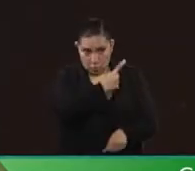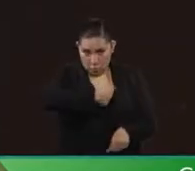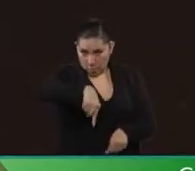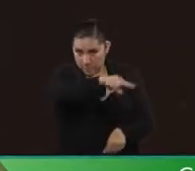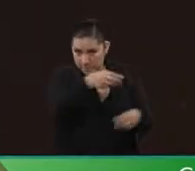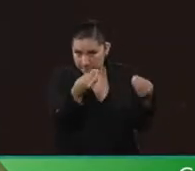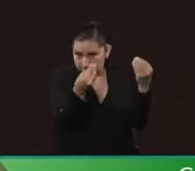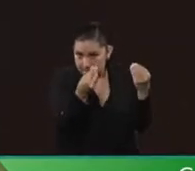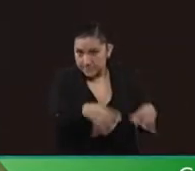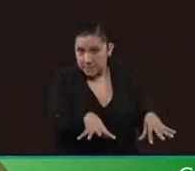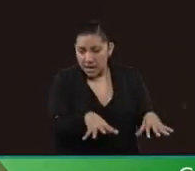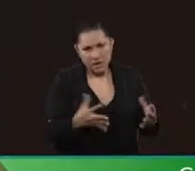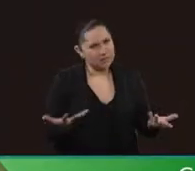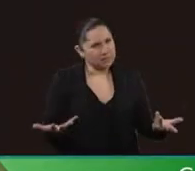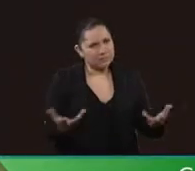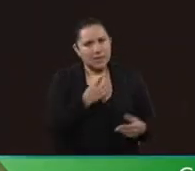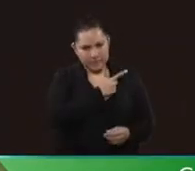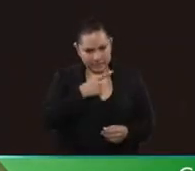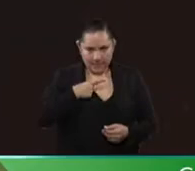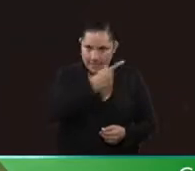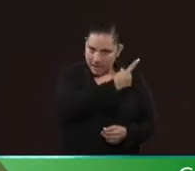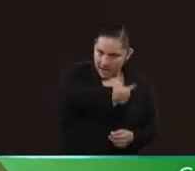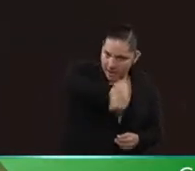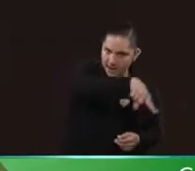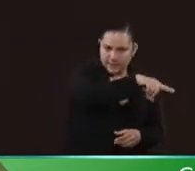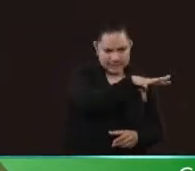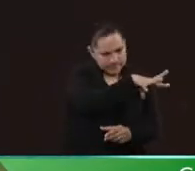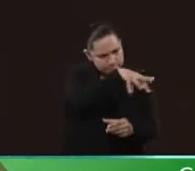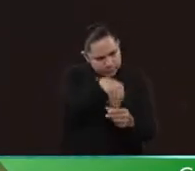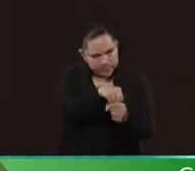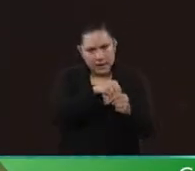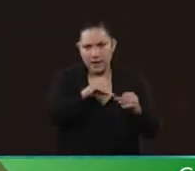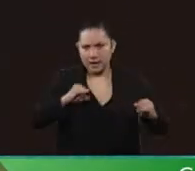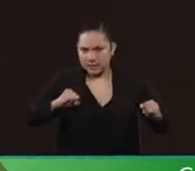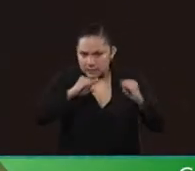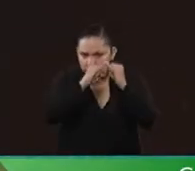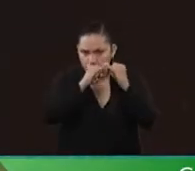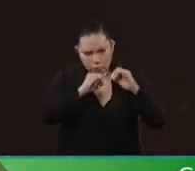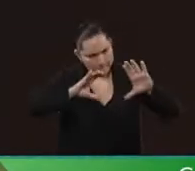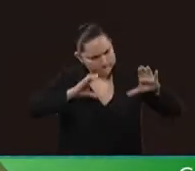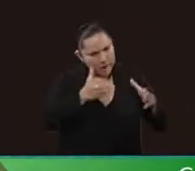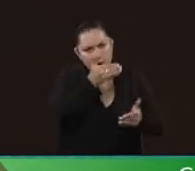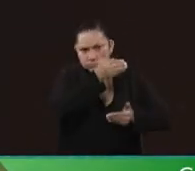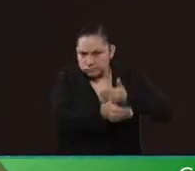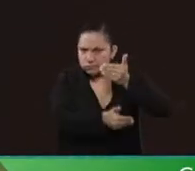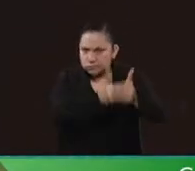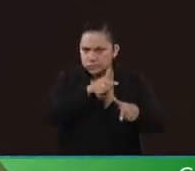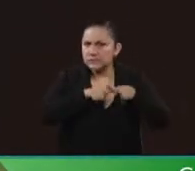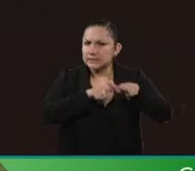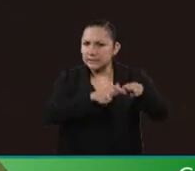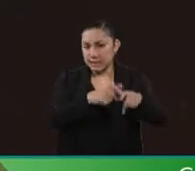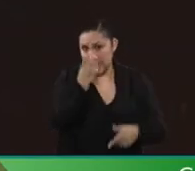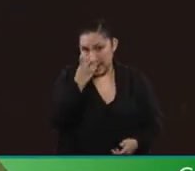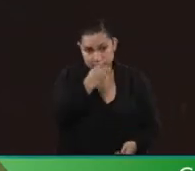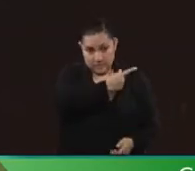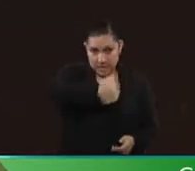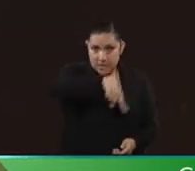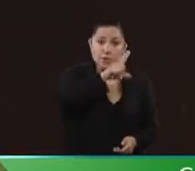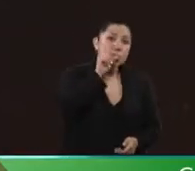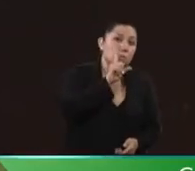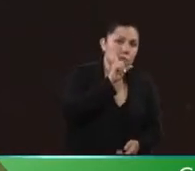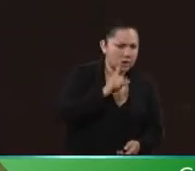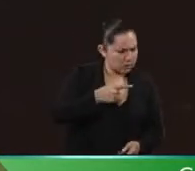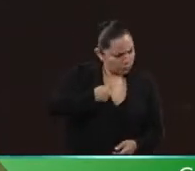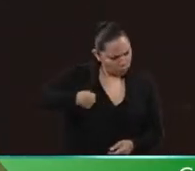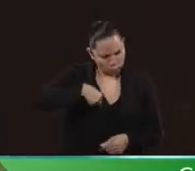capacidades técnicas e institucionales de este país y por todas ellas vamos a seguir luchando hasta el final porque se